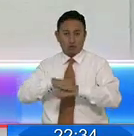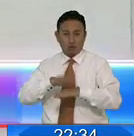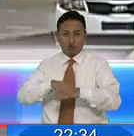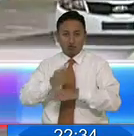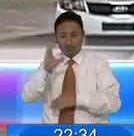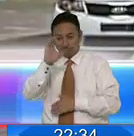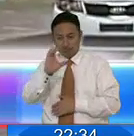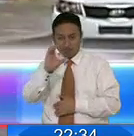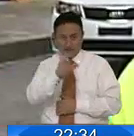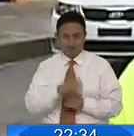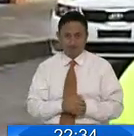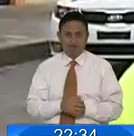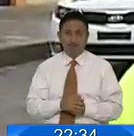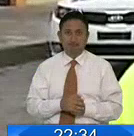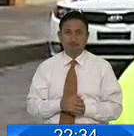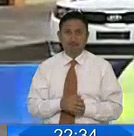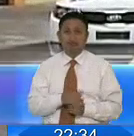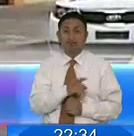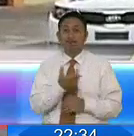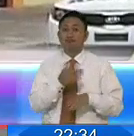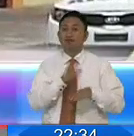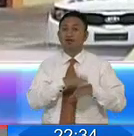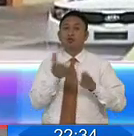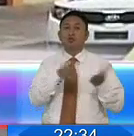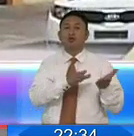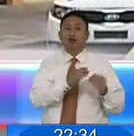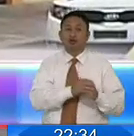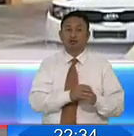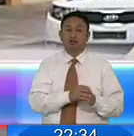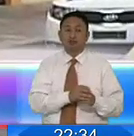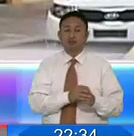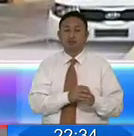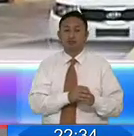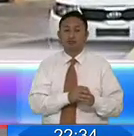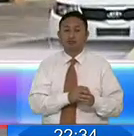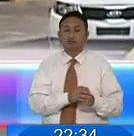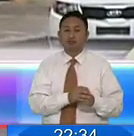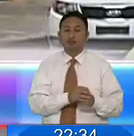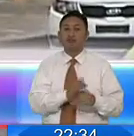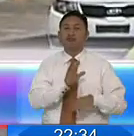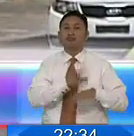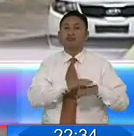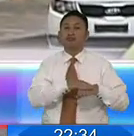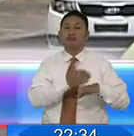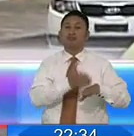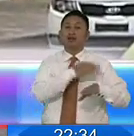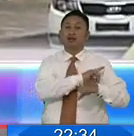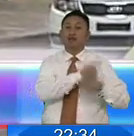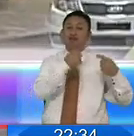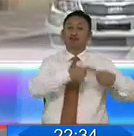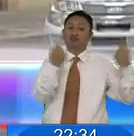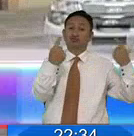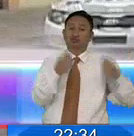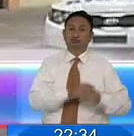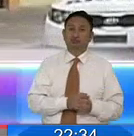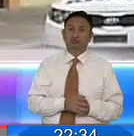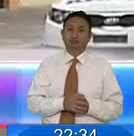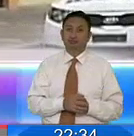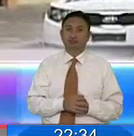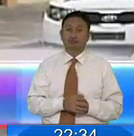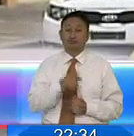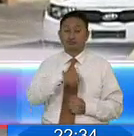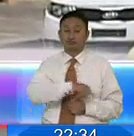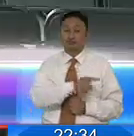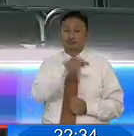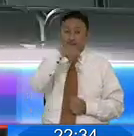la presunta causa del deceso general originado a consecuencia de una riña al interior del inmueble se había puesto el